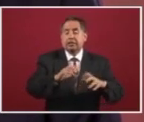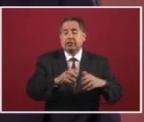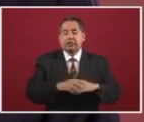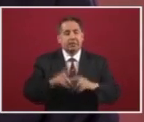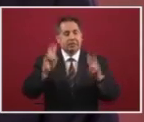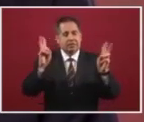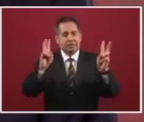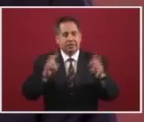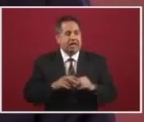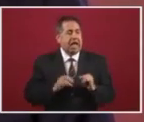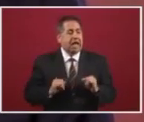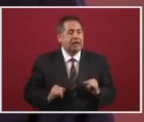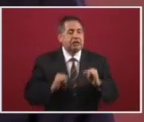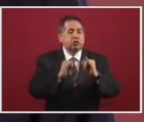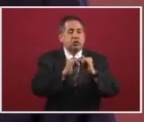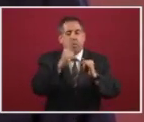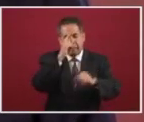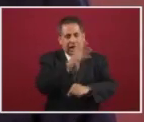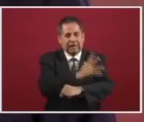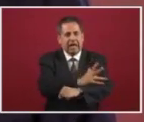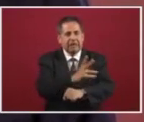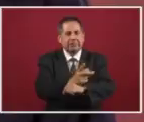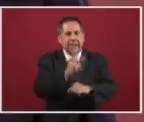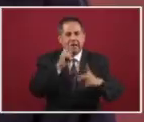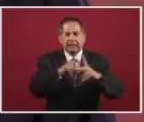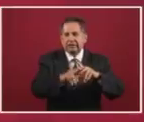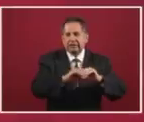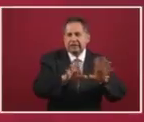el Instituto de la Transparencia.